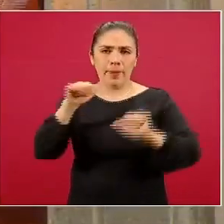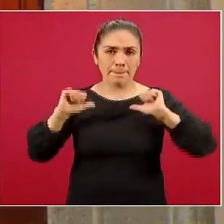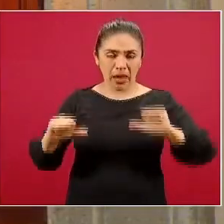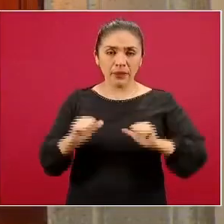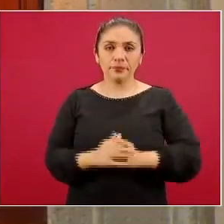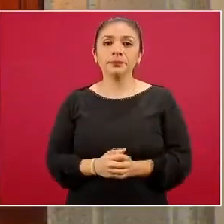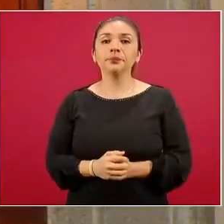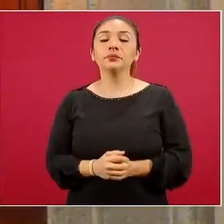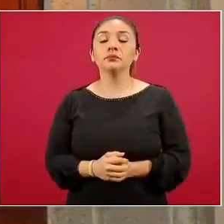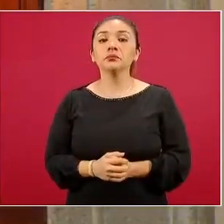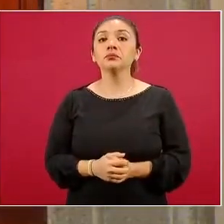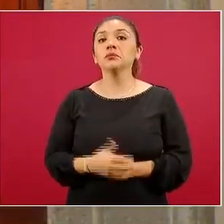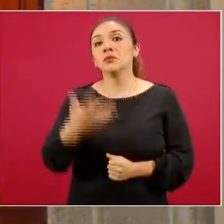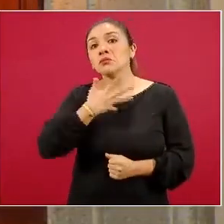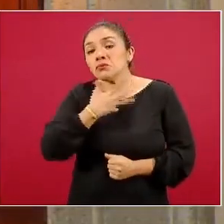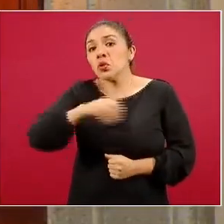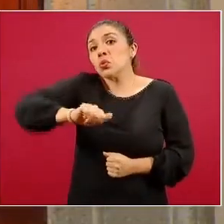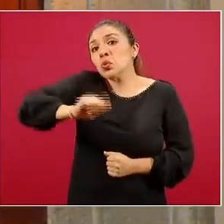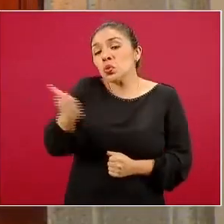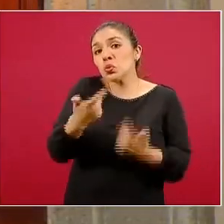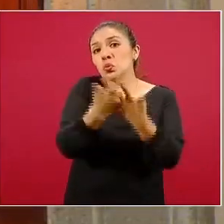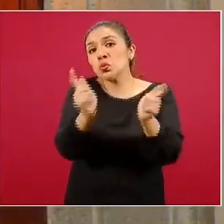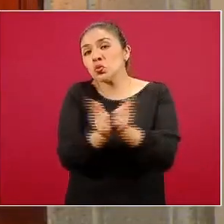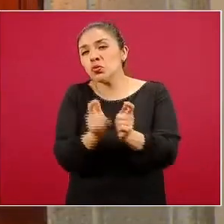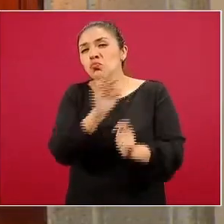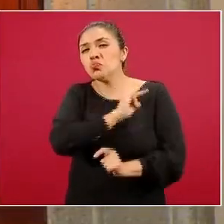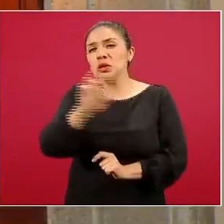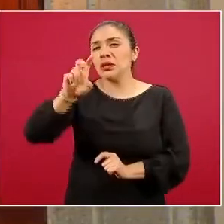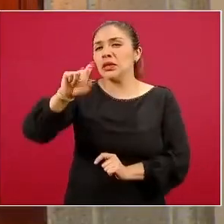enfermedad. Tenemos todavía la posibilidad en